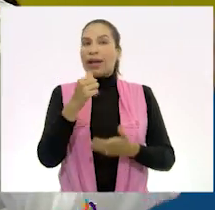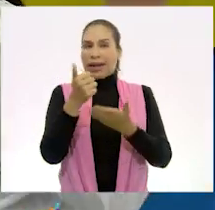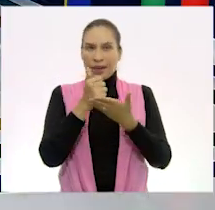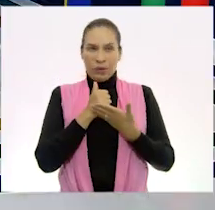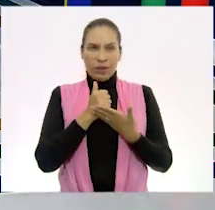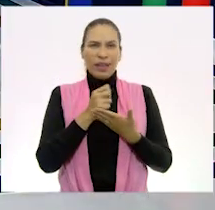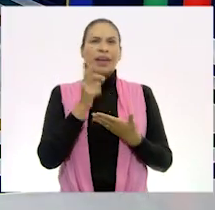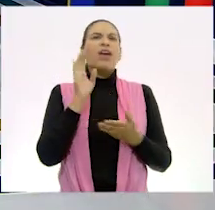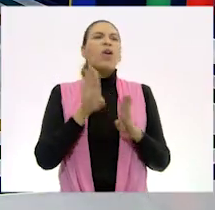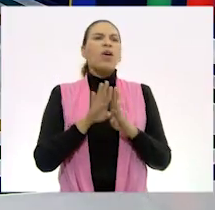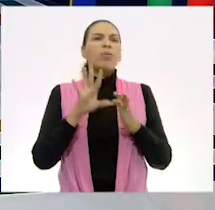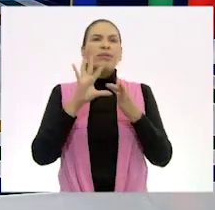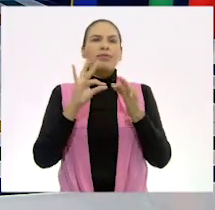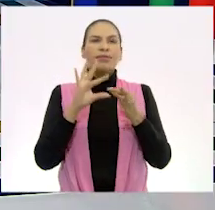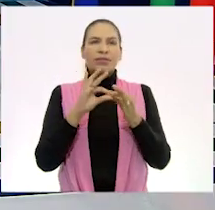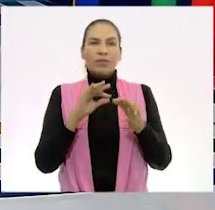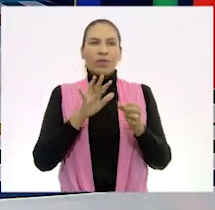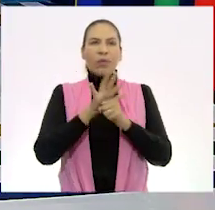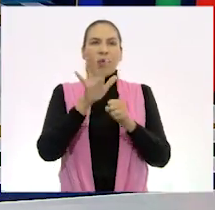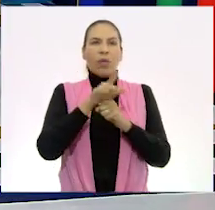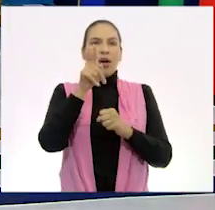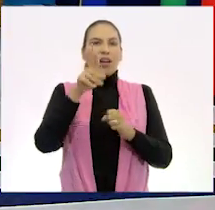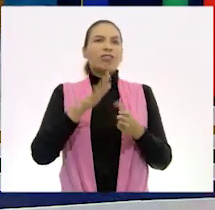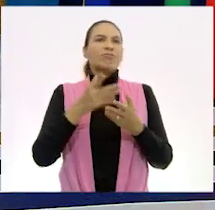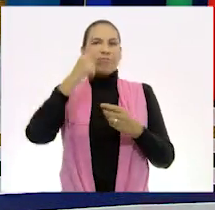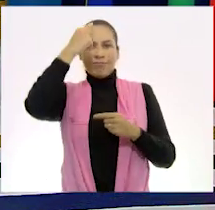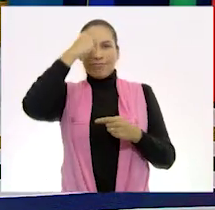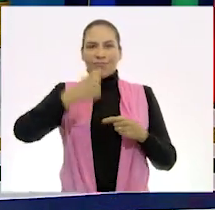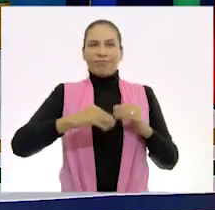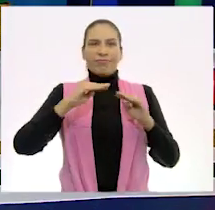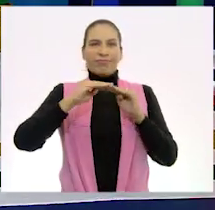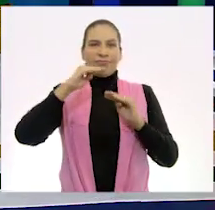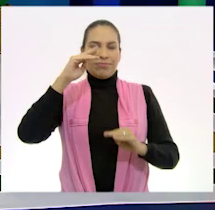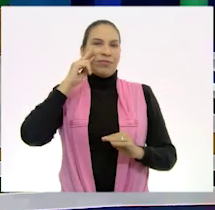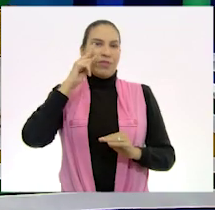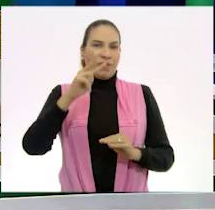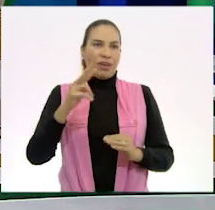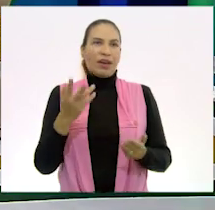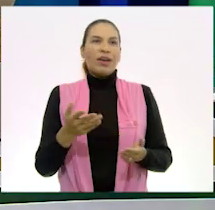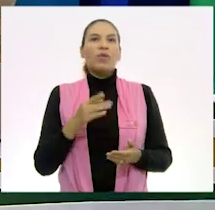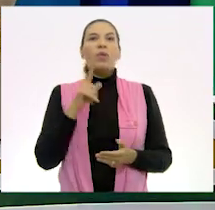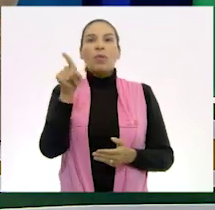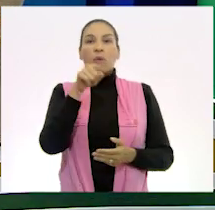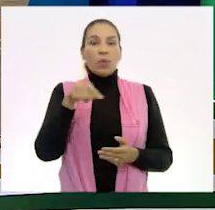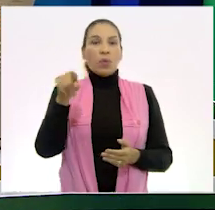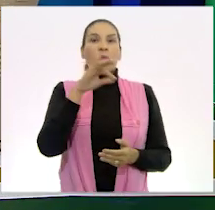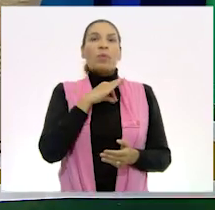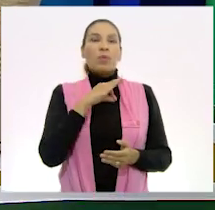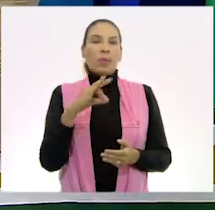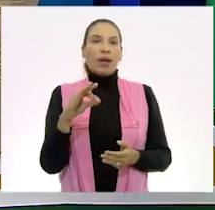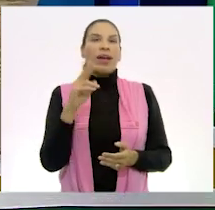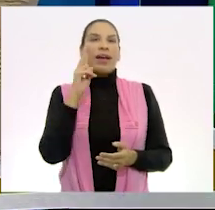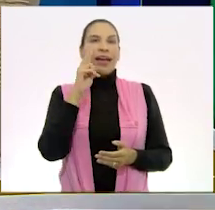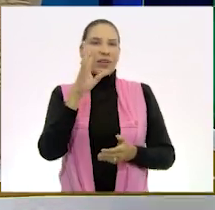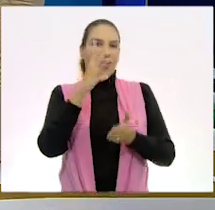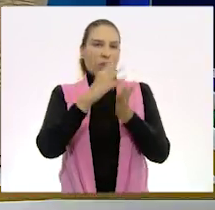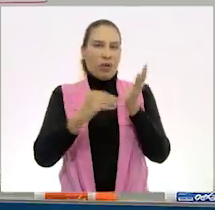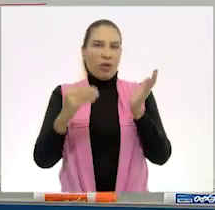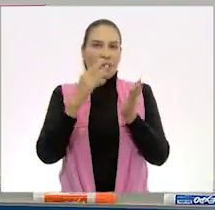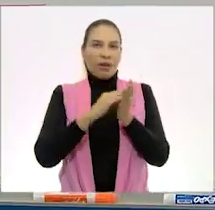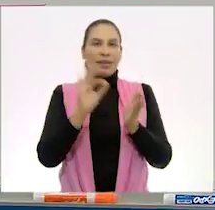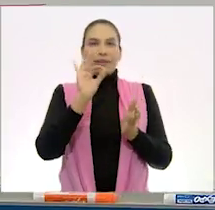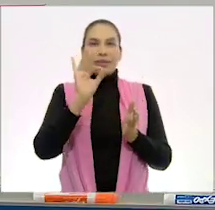ayudar diciendo cuál es tu estatura? Lo voy a hacer de este lado para que ellos puedan copiarlo, si